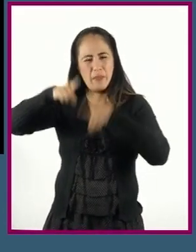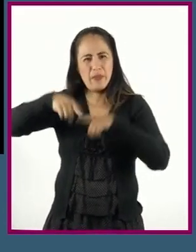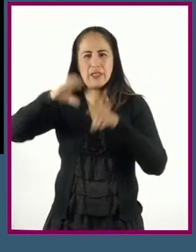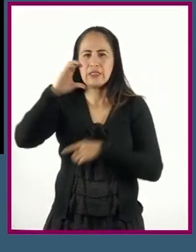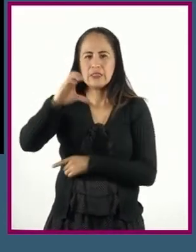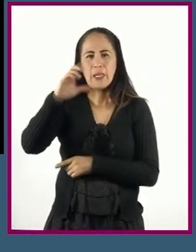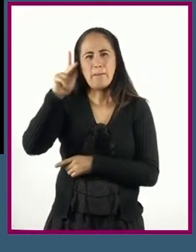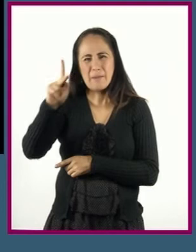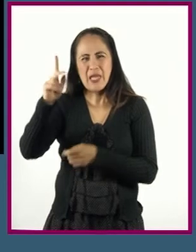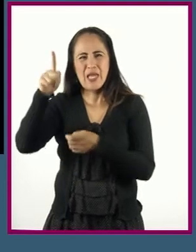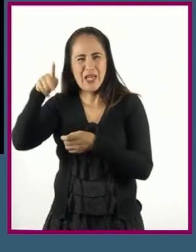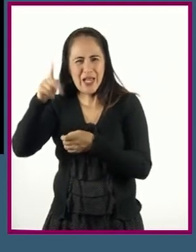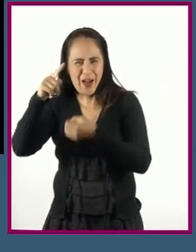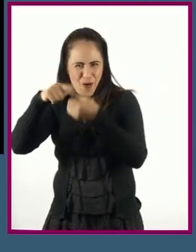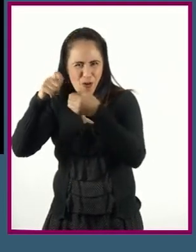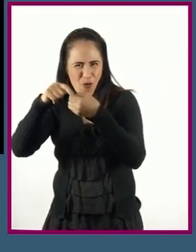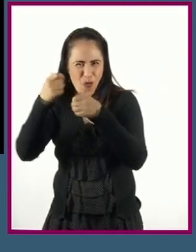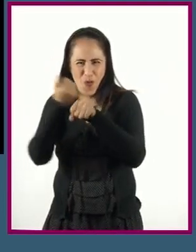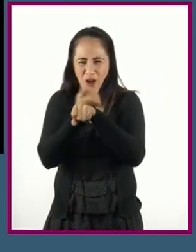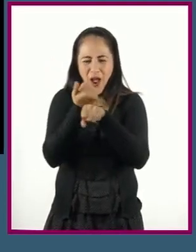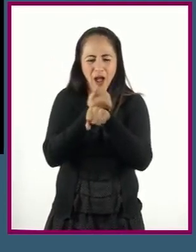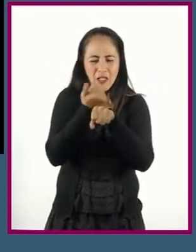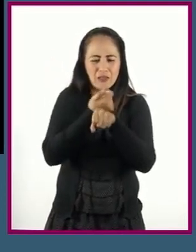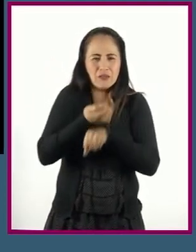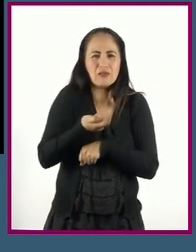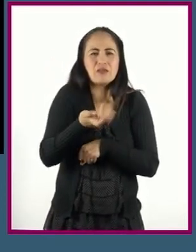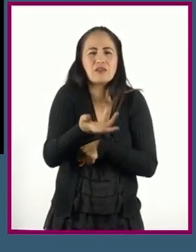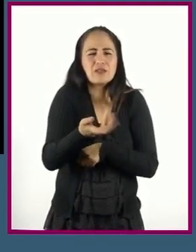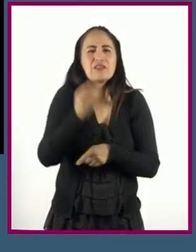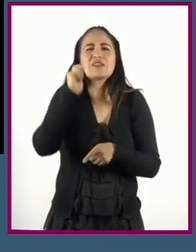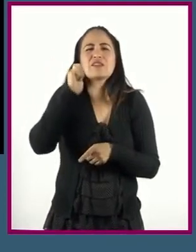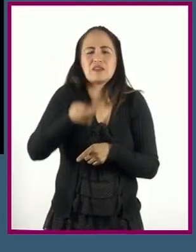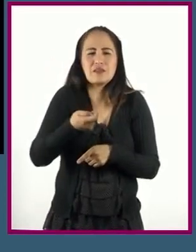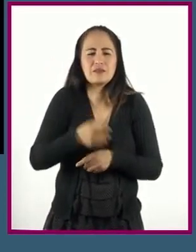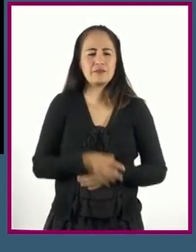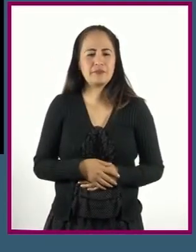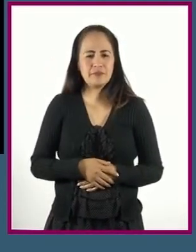CPK, el color azul corresponde al